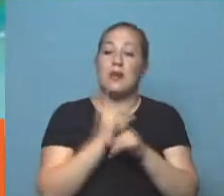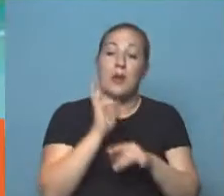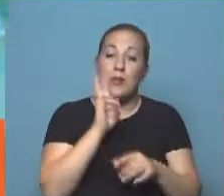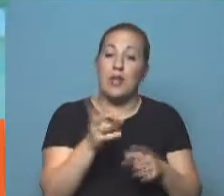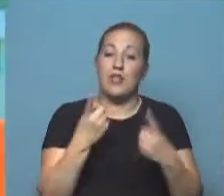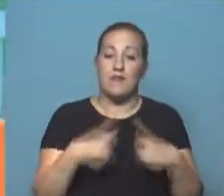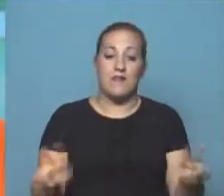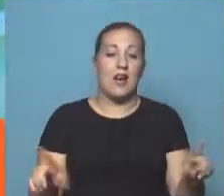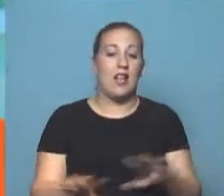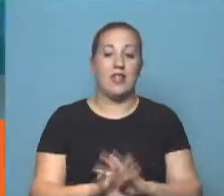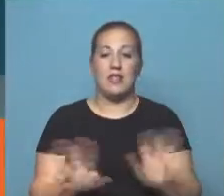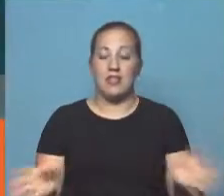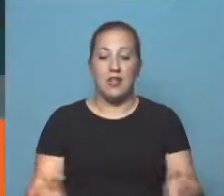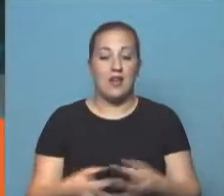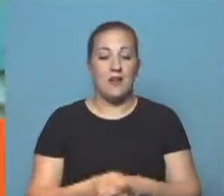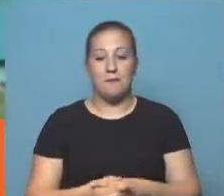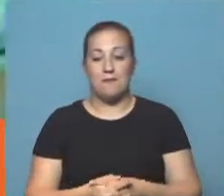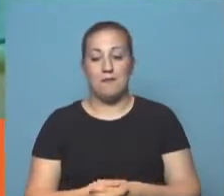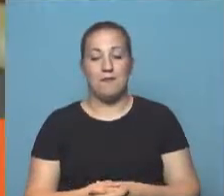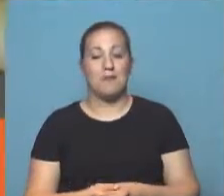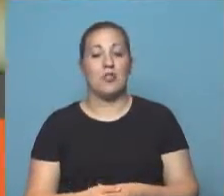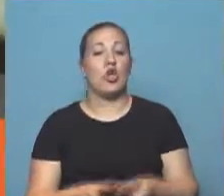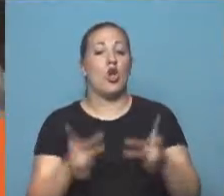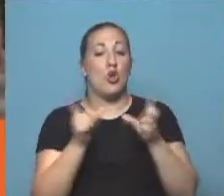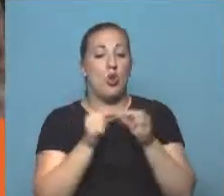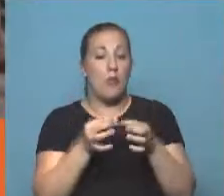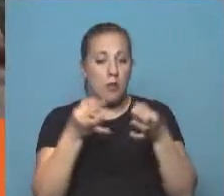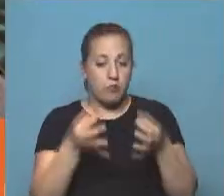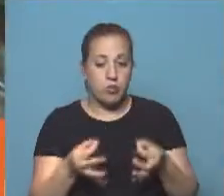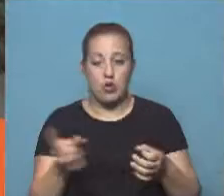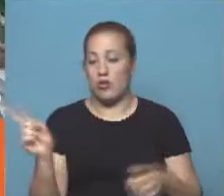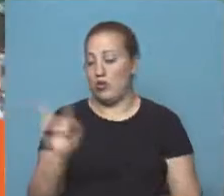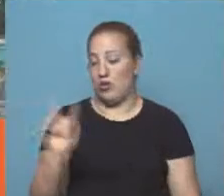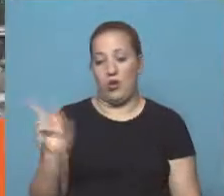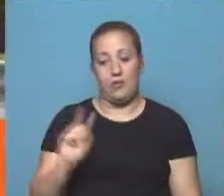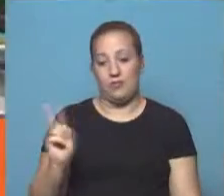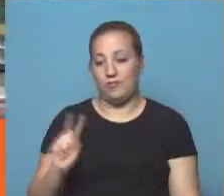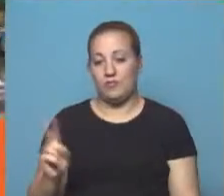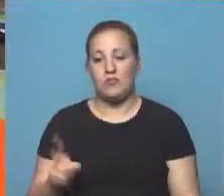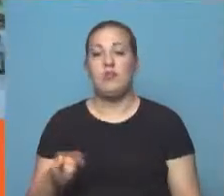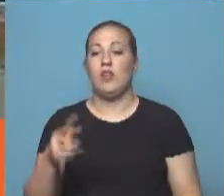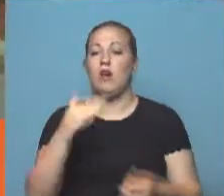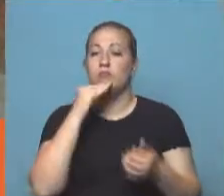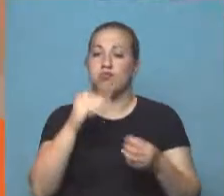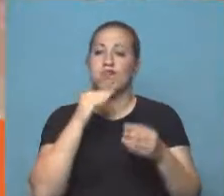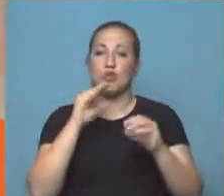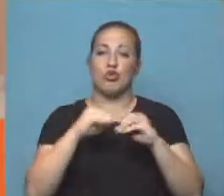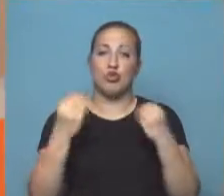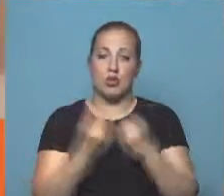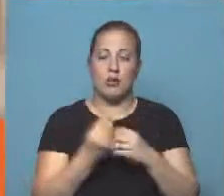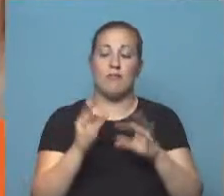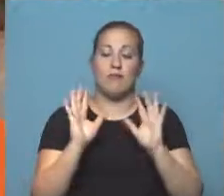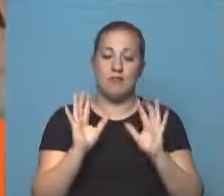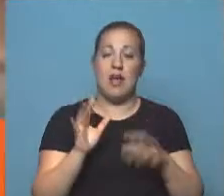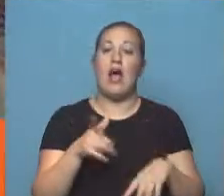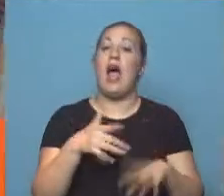evidencia empírica demuestra bueno, eso, a ver, O sea, los números concretos son, pero... No, a ver, tiró varias cifras, una media verdad muchas veces